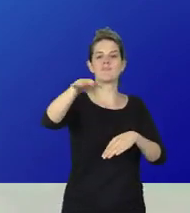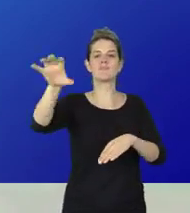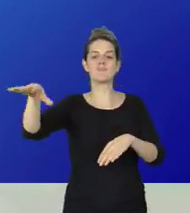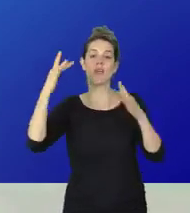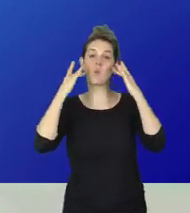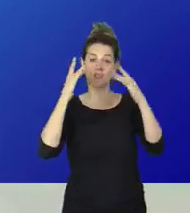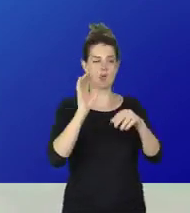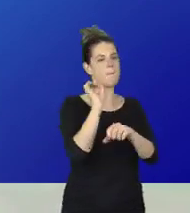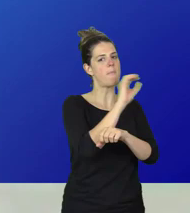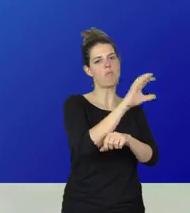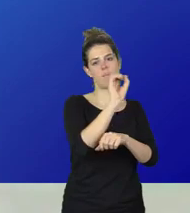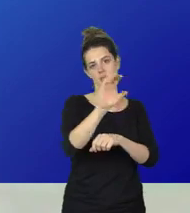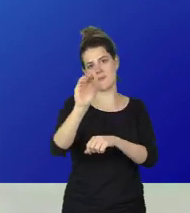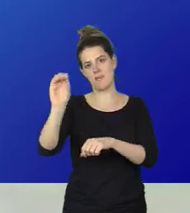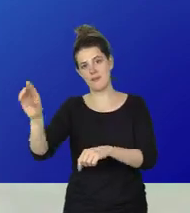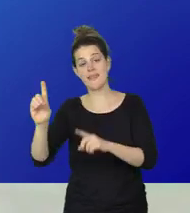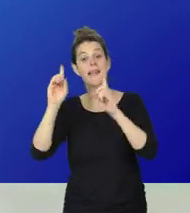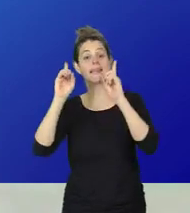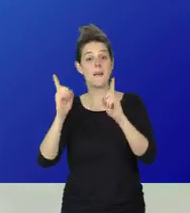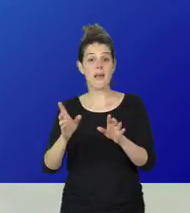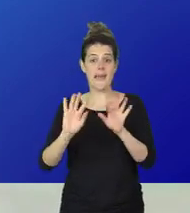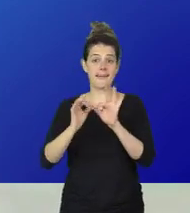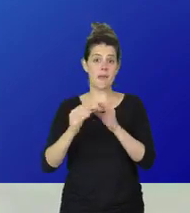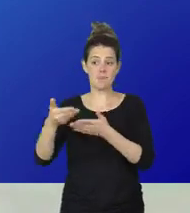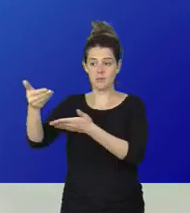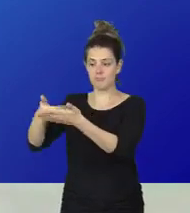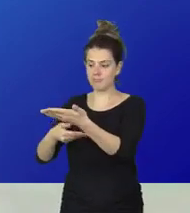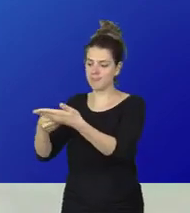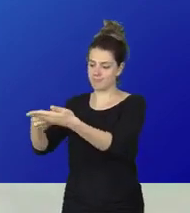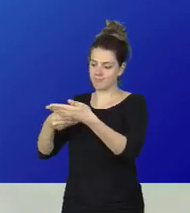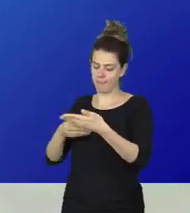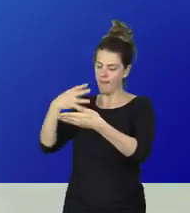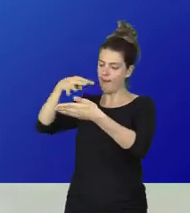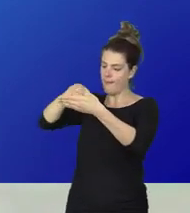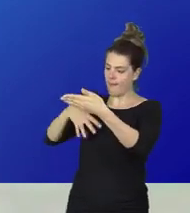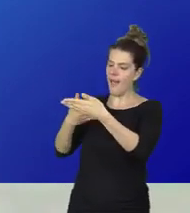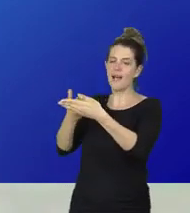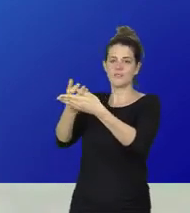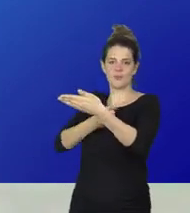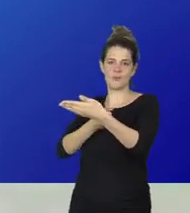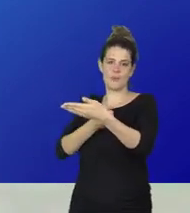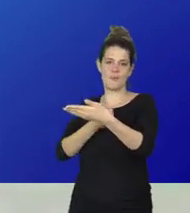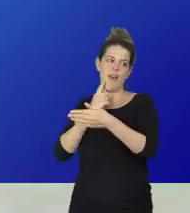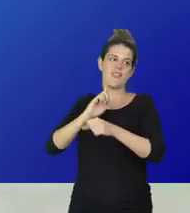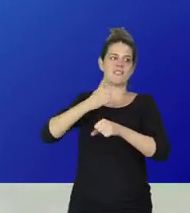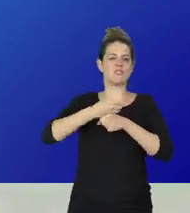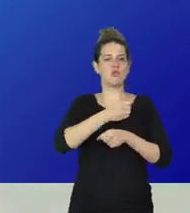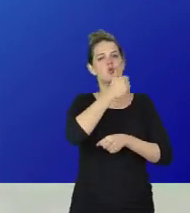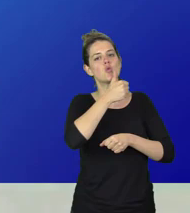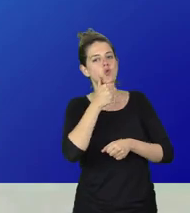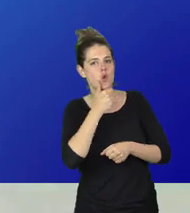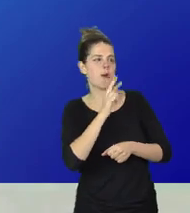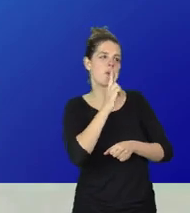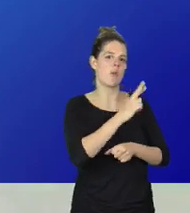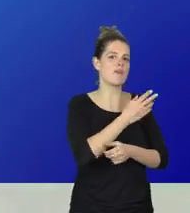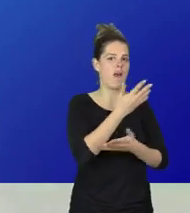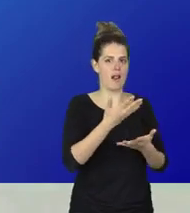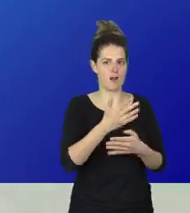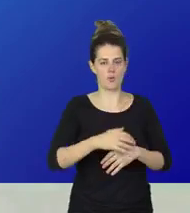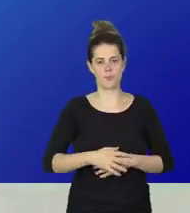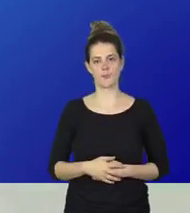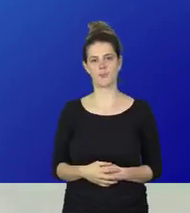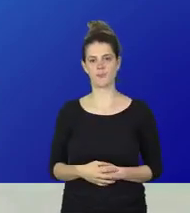instituciones educativas y que a su vez a nosotras nos servía de marco para poder tomar ciertas decisiones frente a